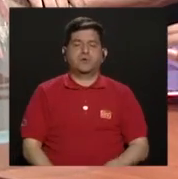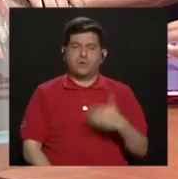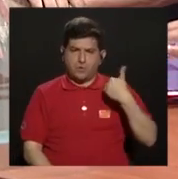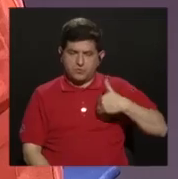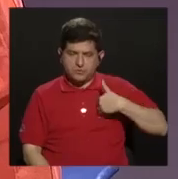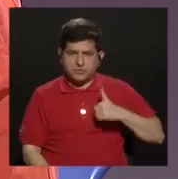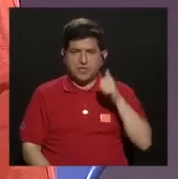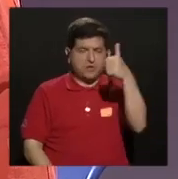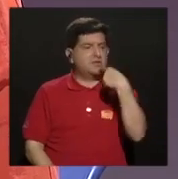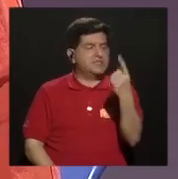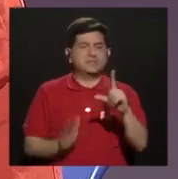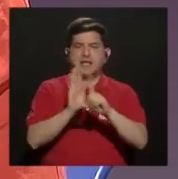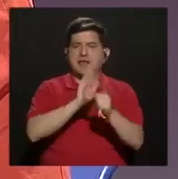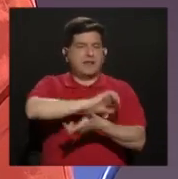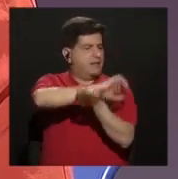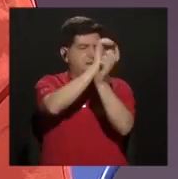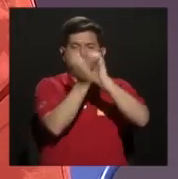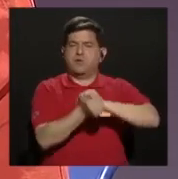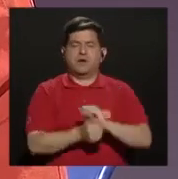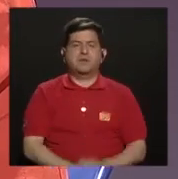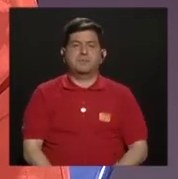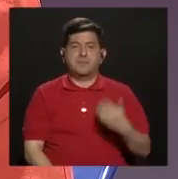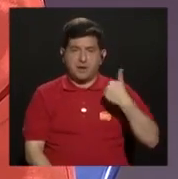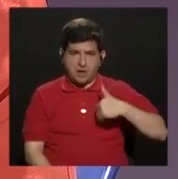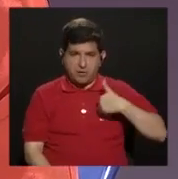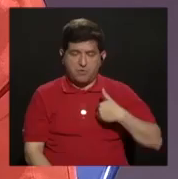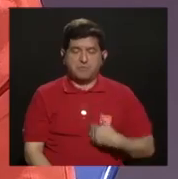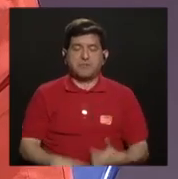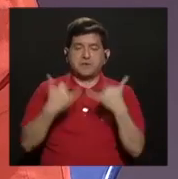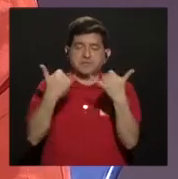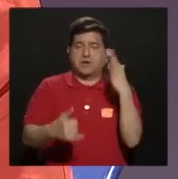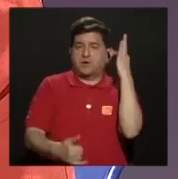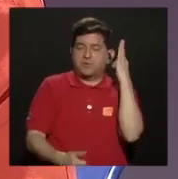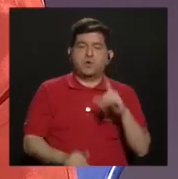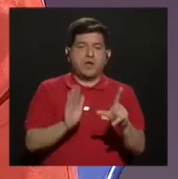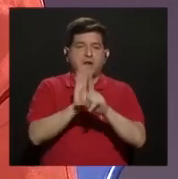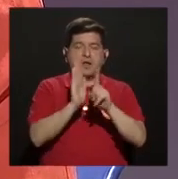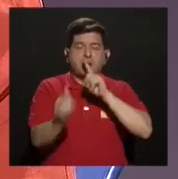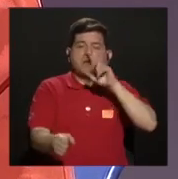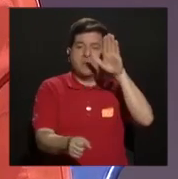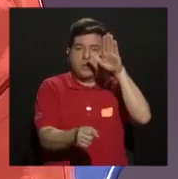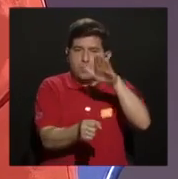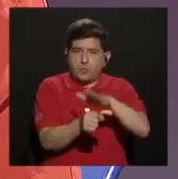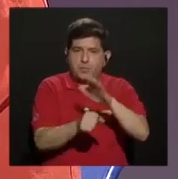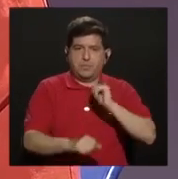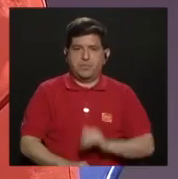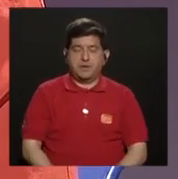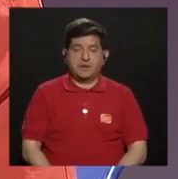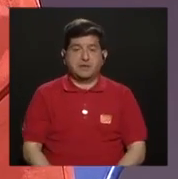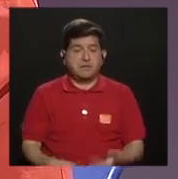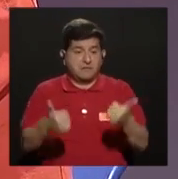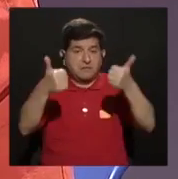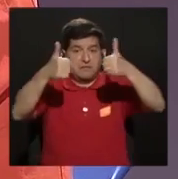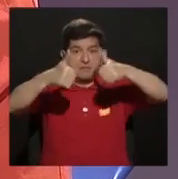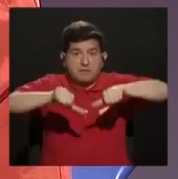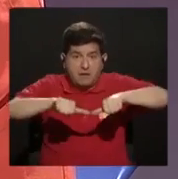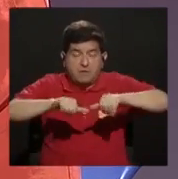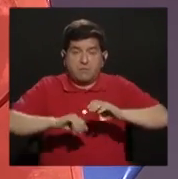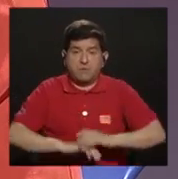dice, la ley no ha cambiado, que eran hombres y se hicieron mujeres, que las leyes deben de cumplirse según